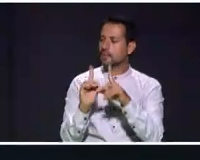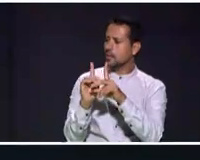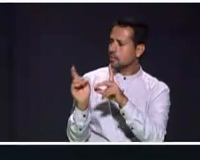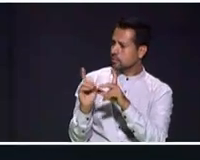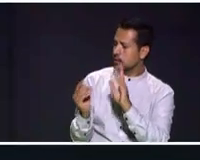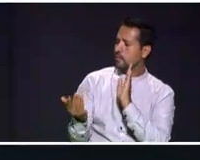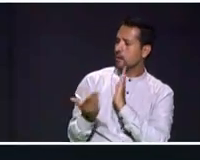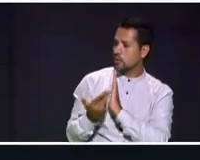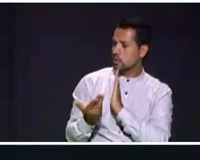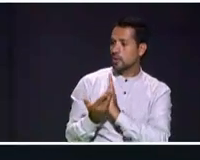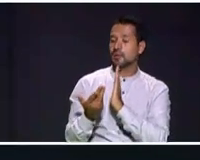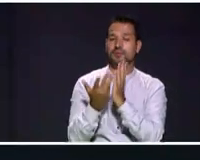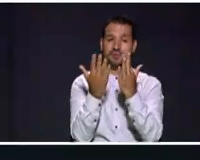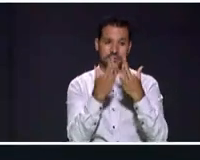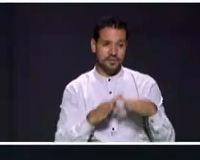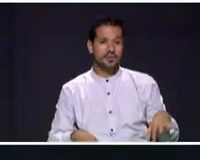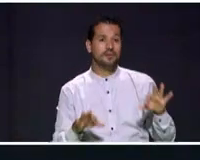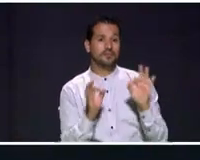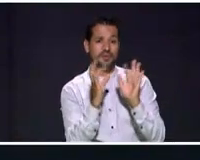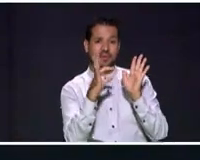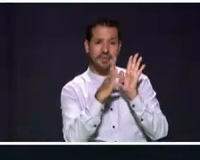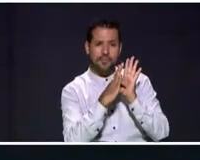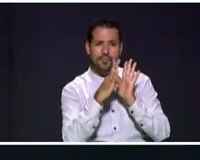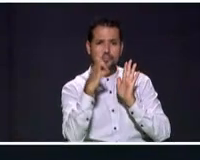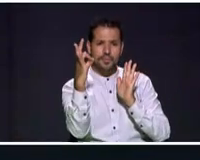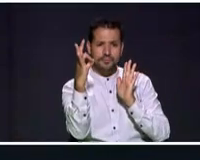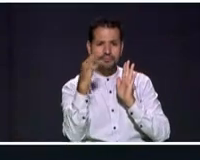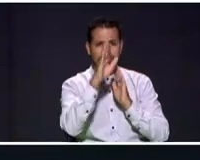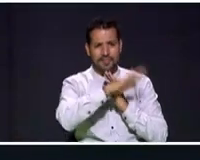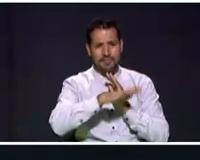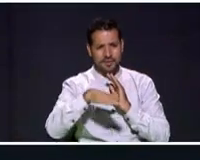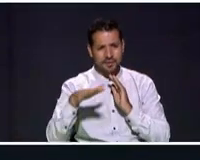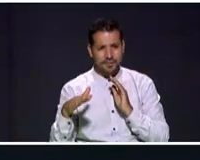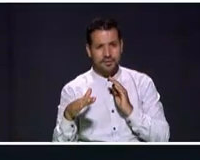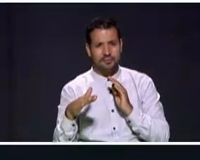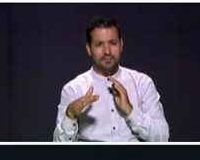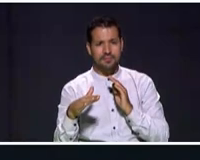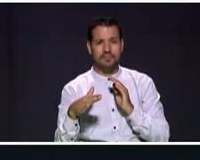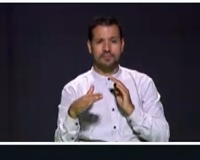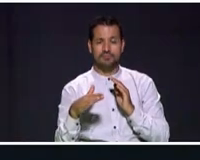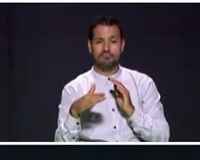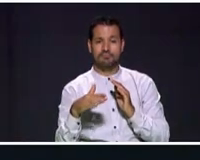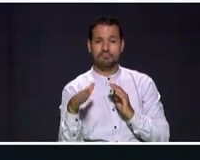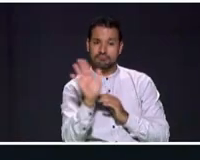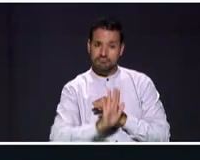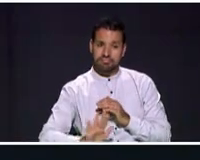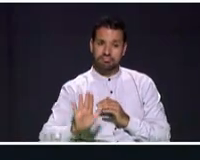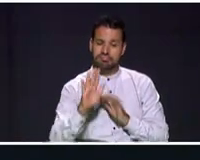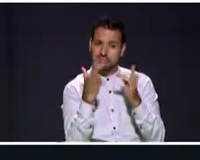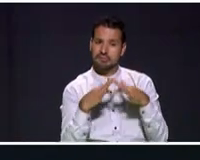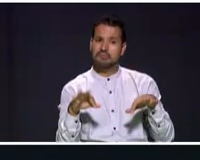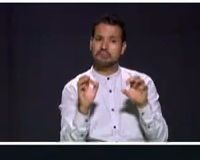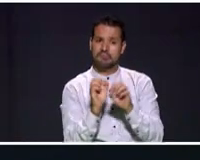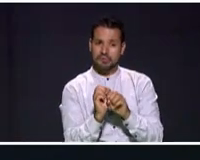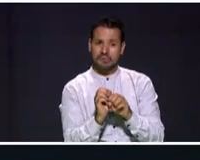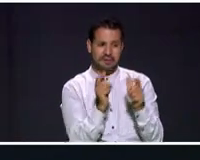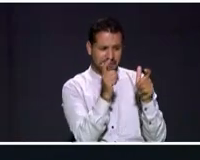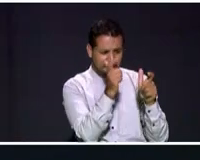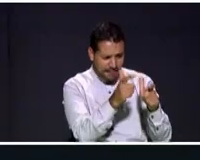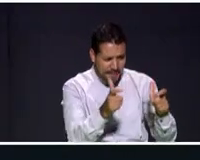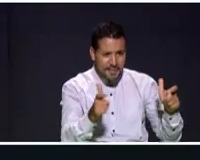importante considerar un aspecto el departamento de antioquia tiene una población importante que no ha sido atendida